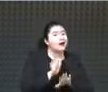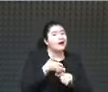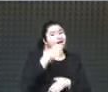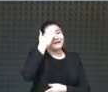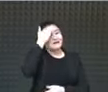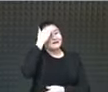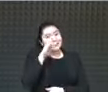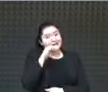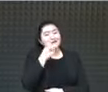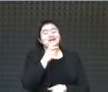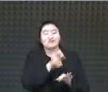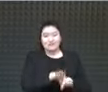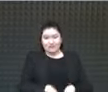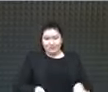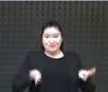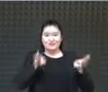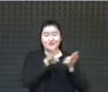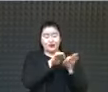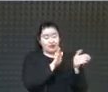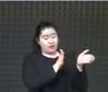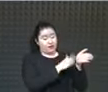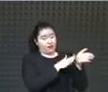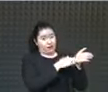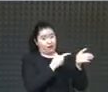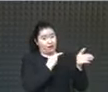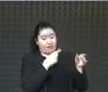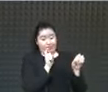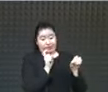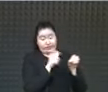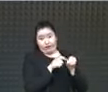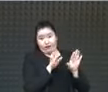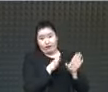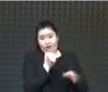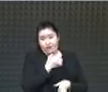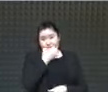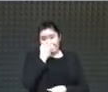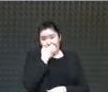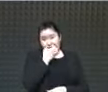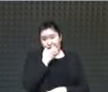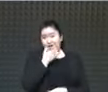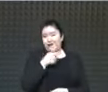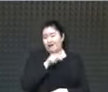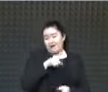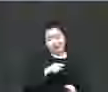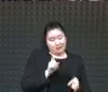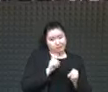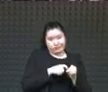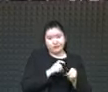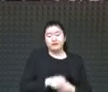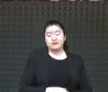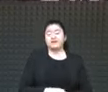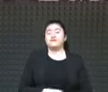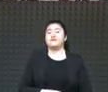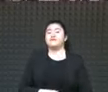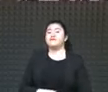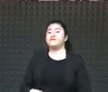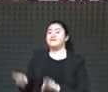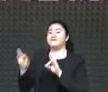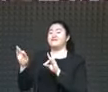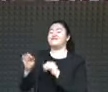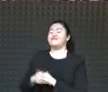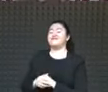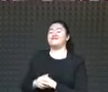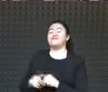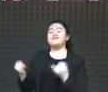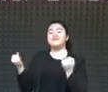requisitos, estar inscritos en una escuela de educación básica de la Ciudad de México. Perfecto. También, si